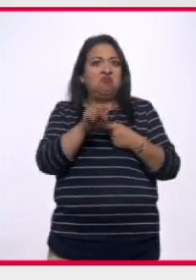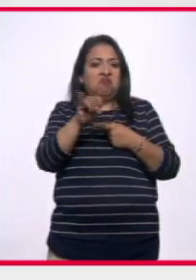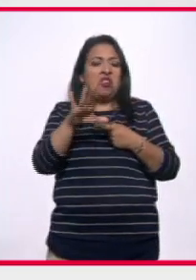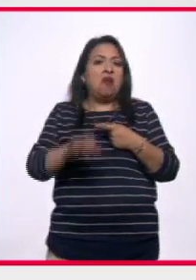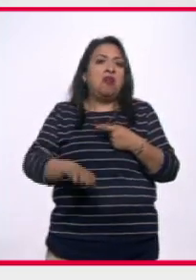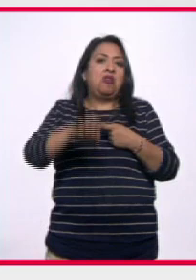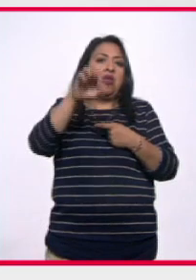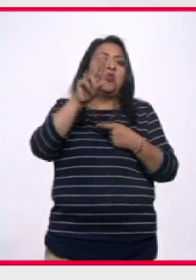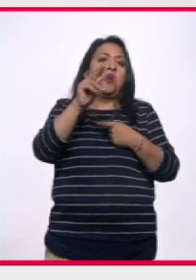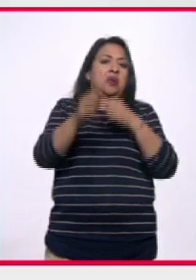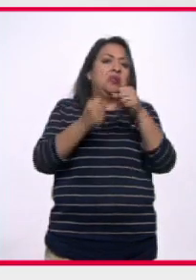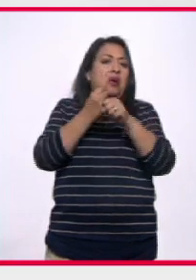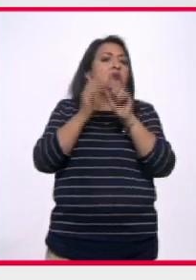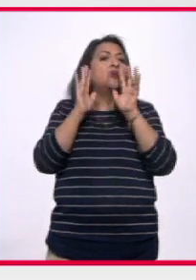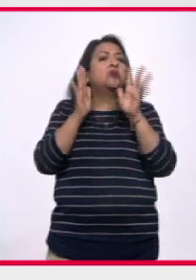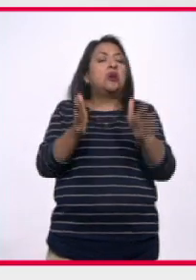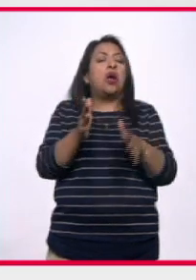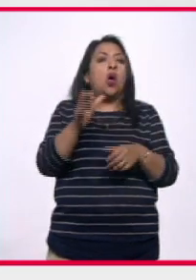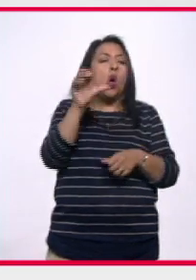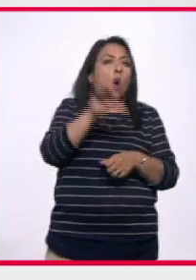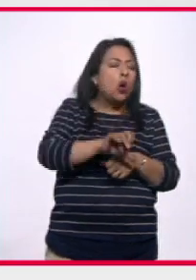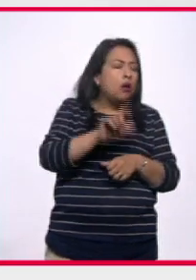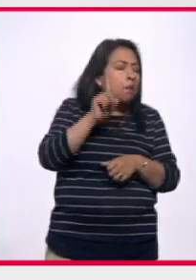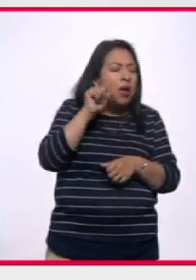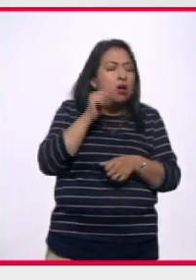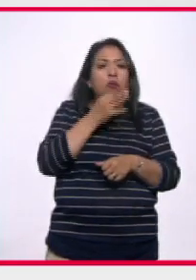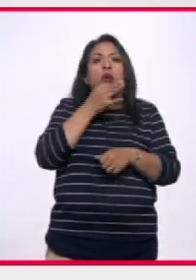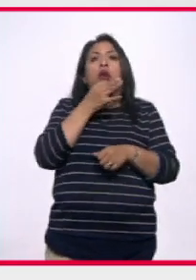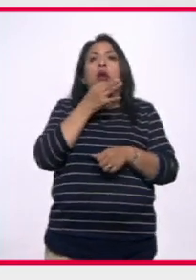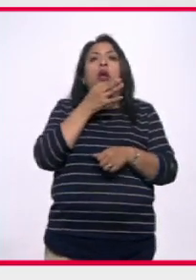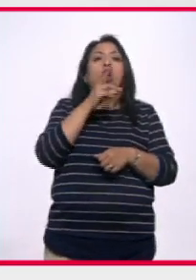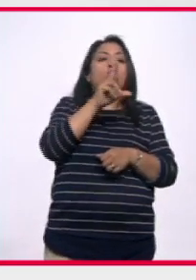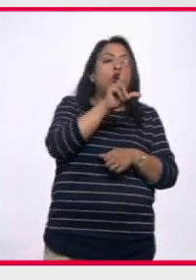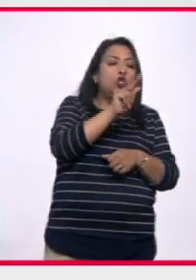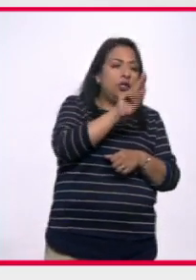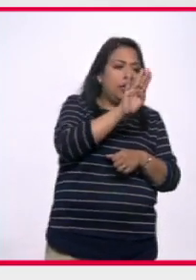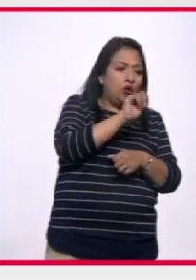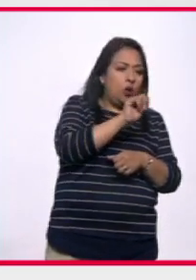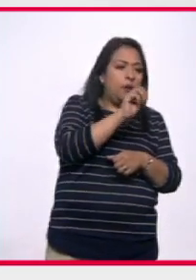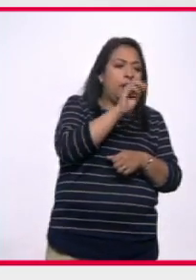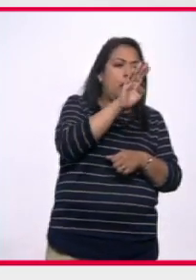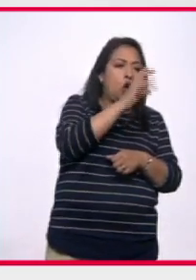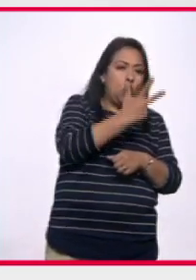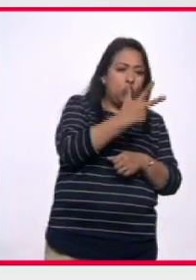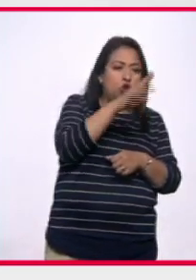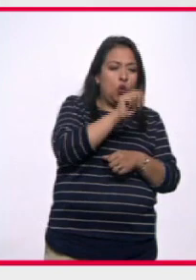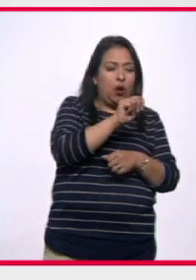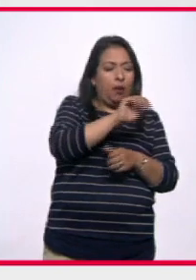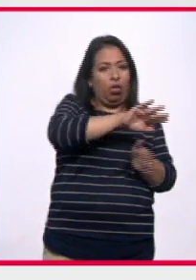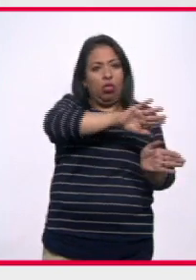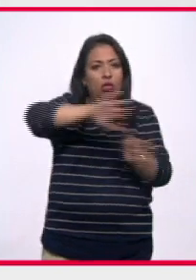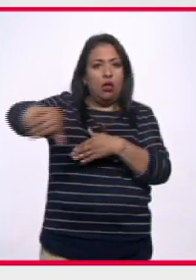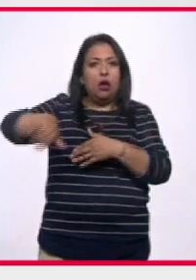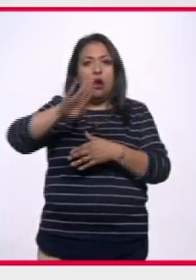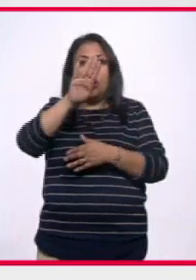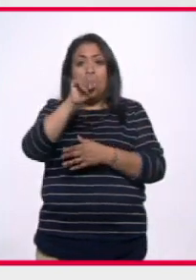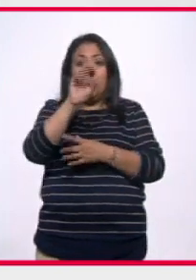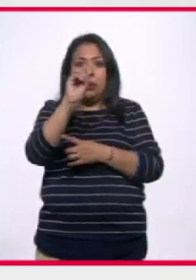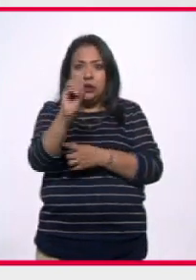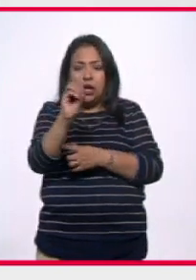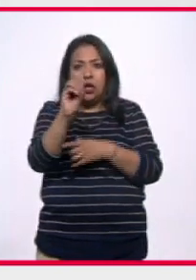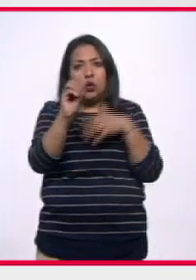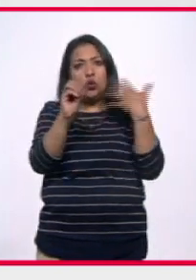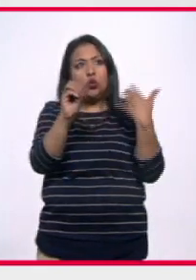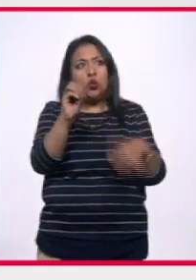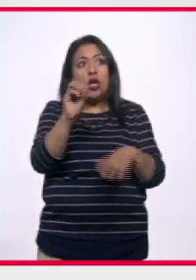llegado a esa edad y que de un día para otro dejé de 89 para tener 90 no ella siempre 90 suena